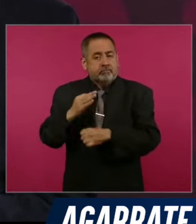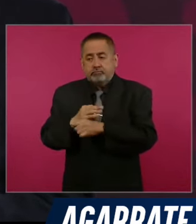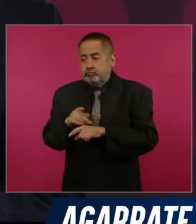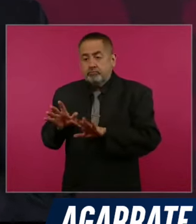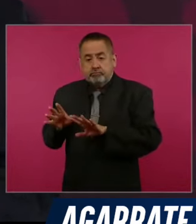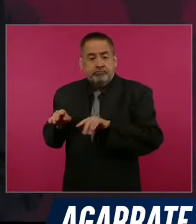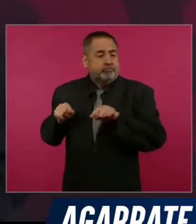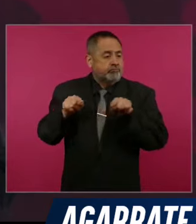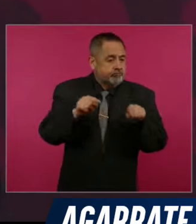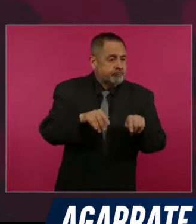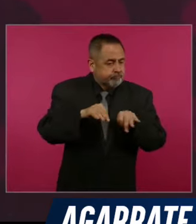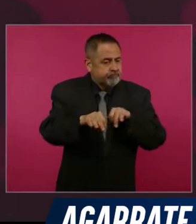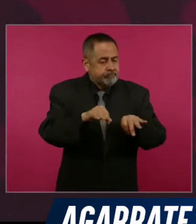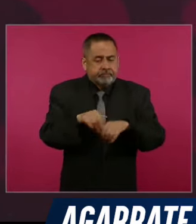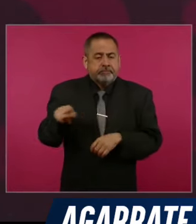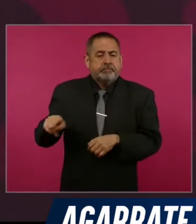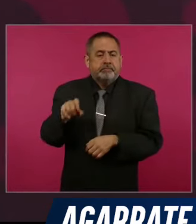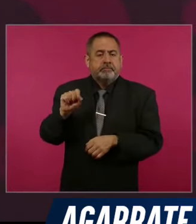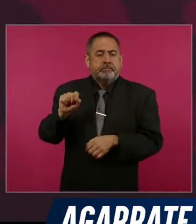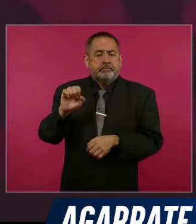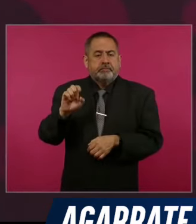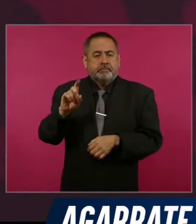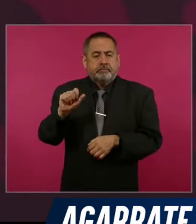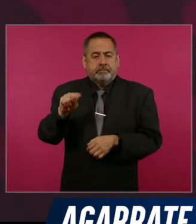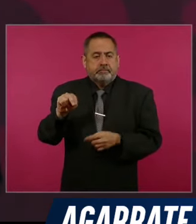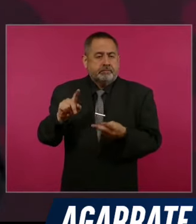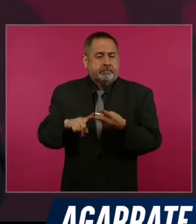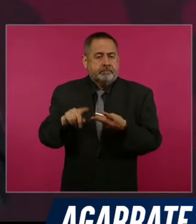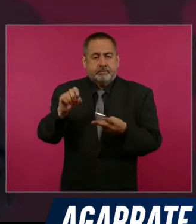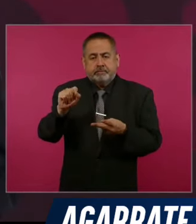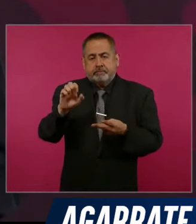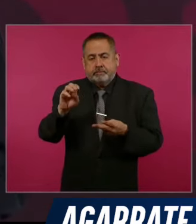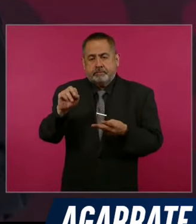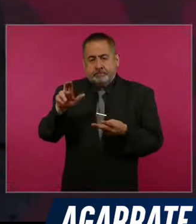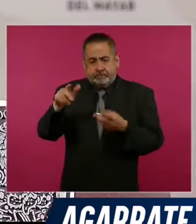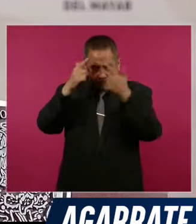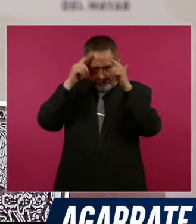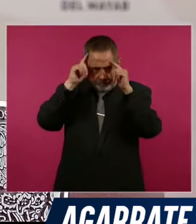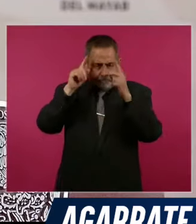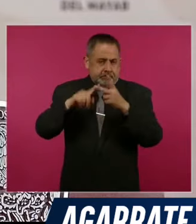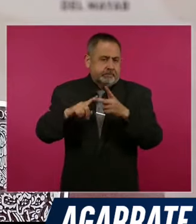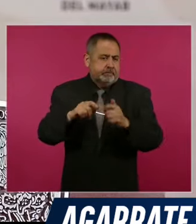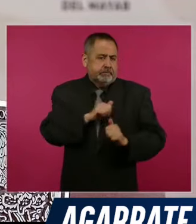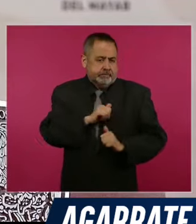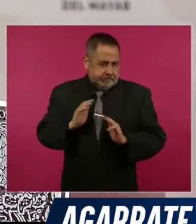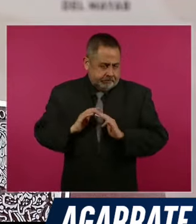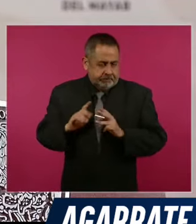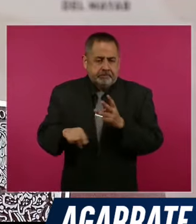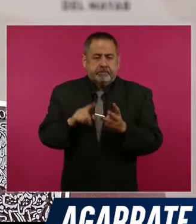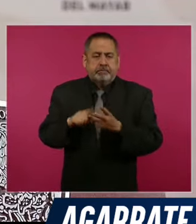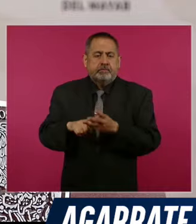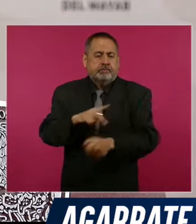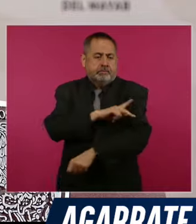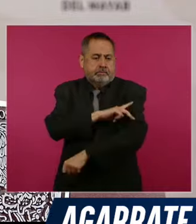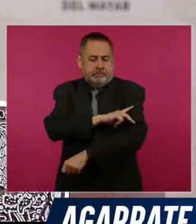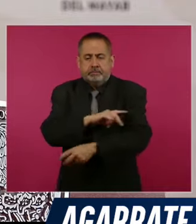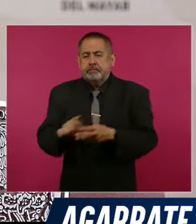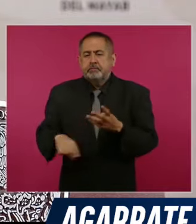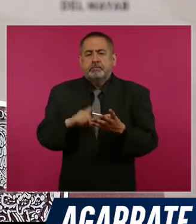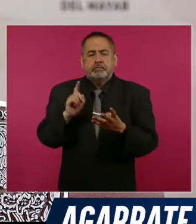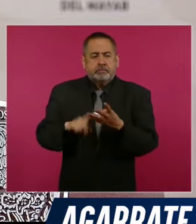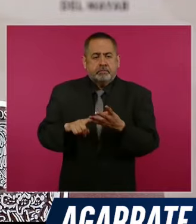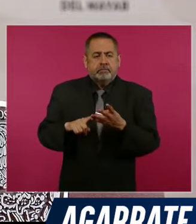trabajando la secretaría defensa la Secretaría de Marina Protección Civil las autoridades